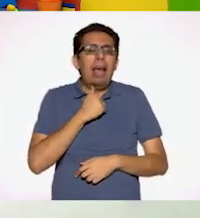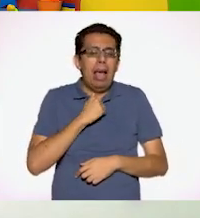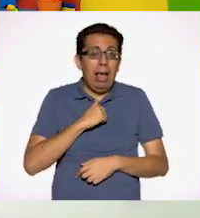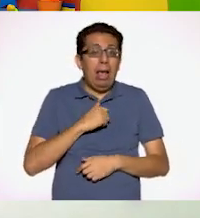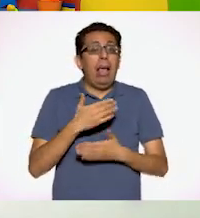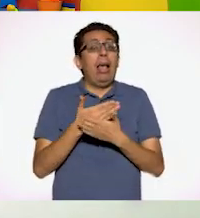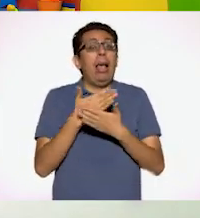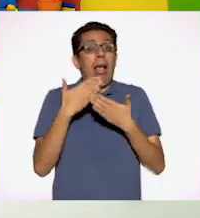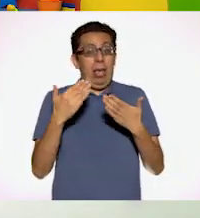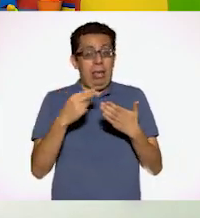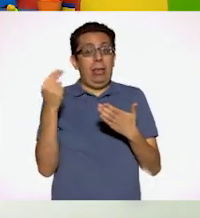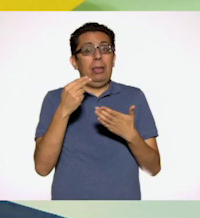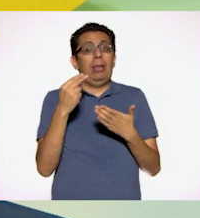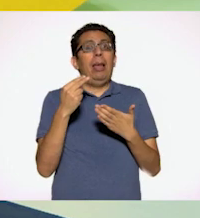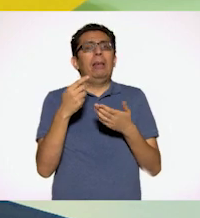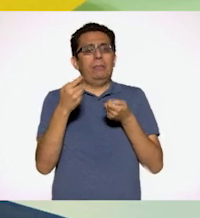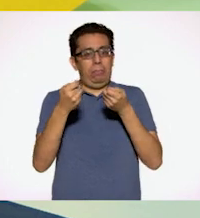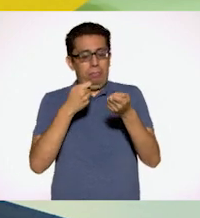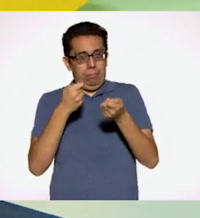hay que controlar nuestra respiración.